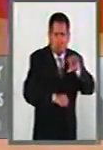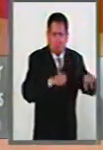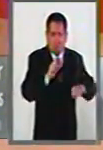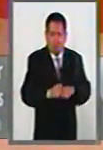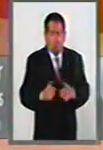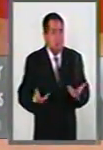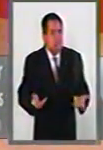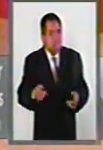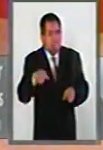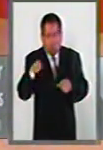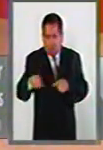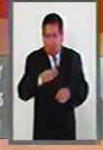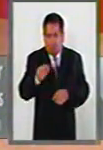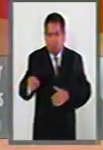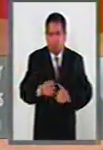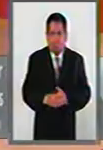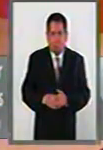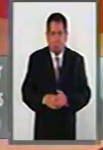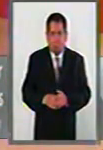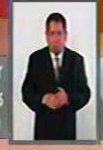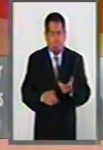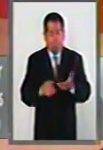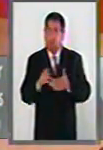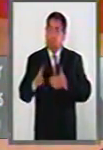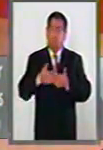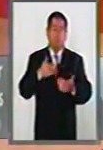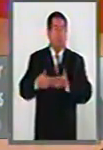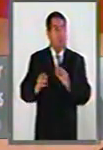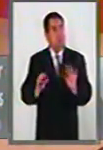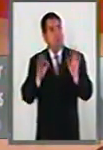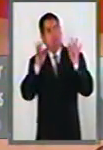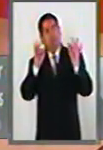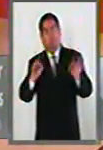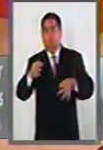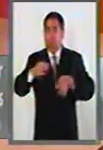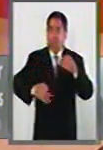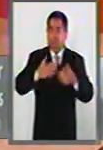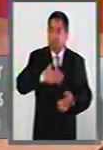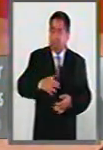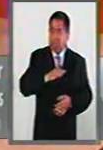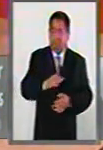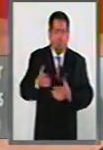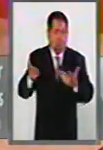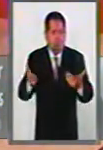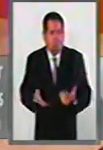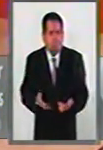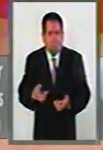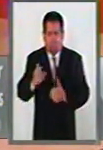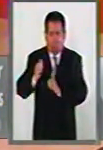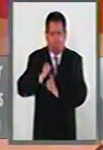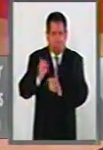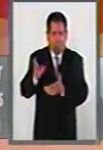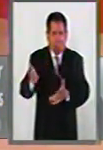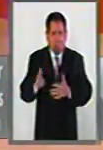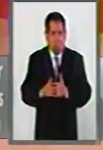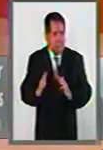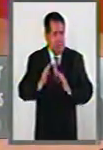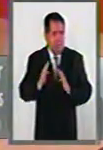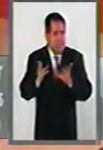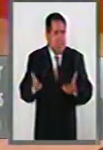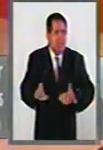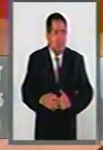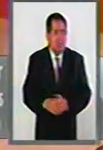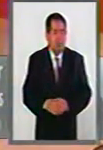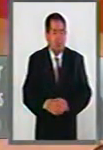aquí está, en lo que ustedes dicen que es la modernización del sistema judicial del ejército, ¿verdad? Militar.